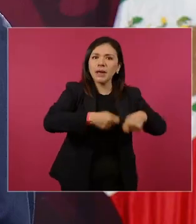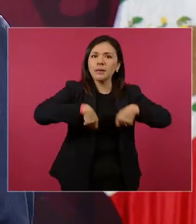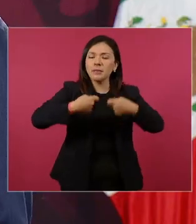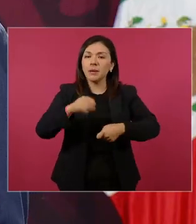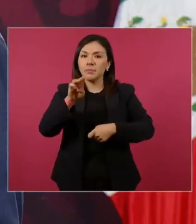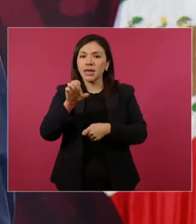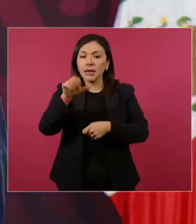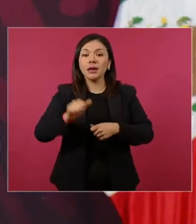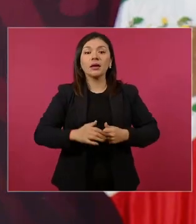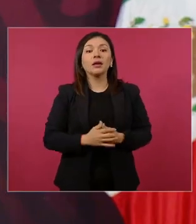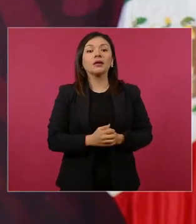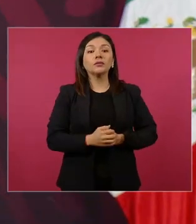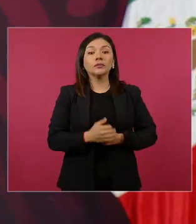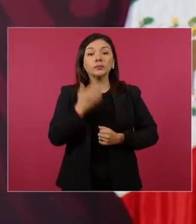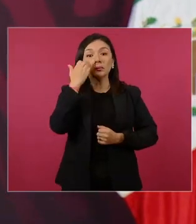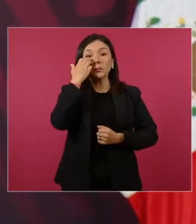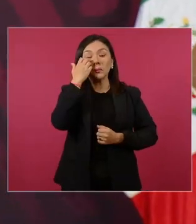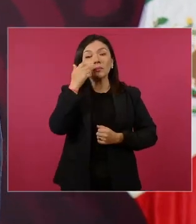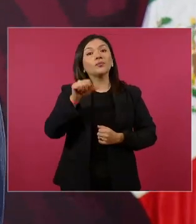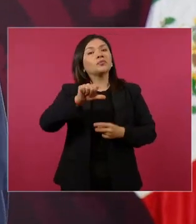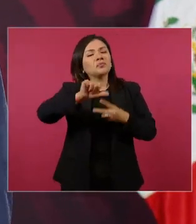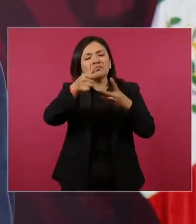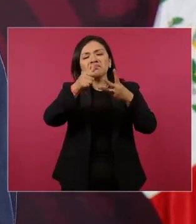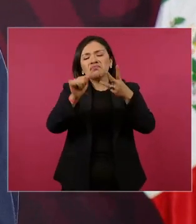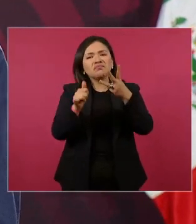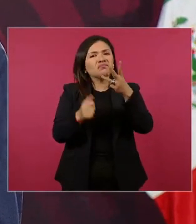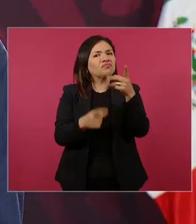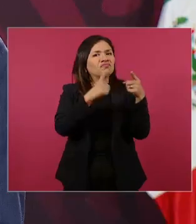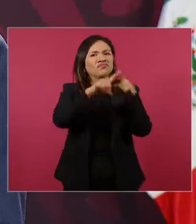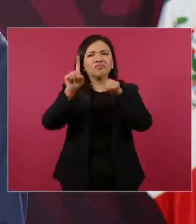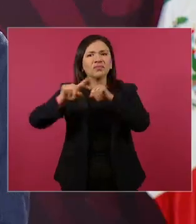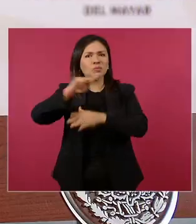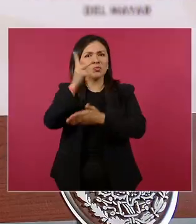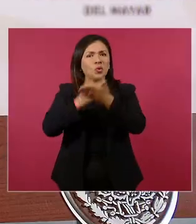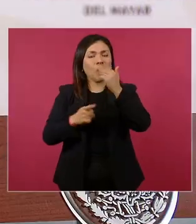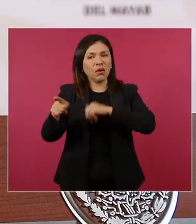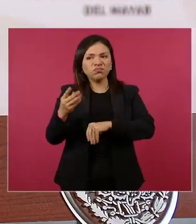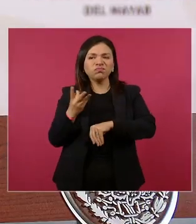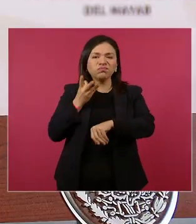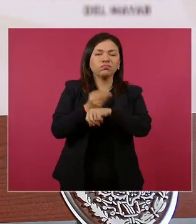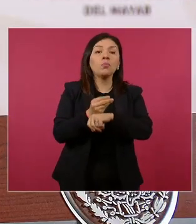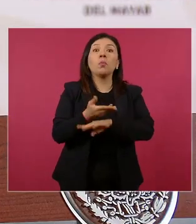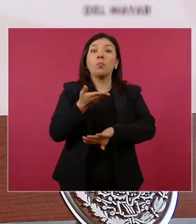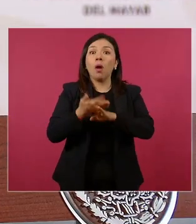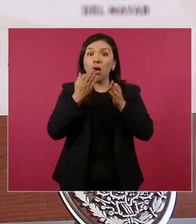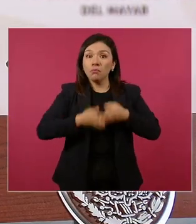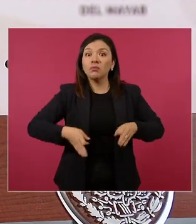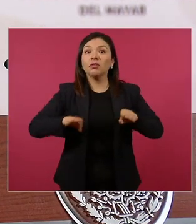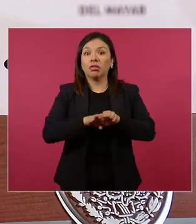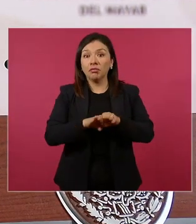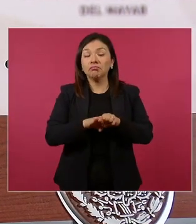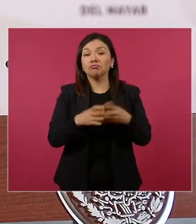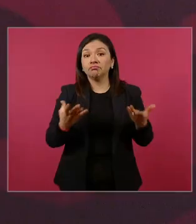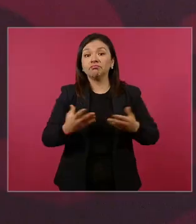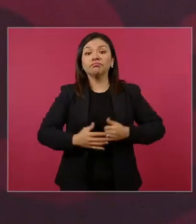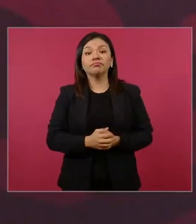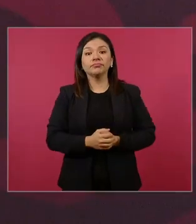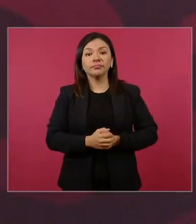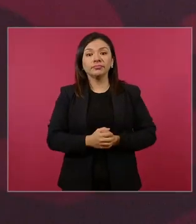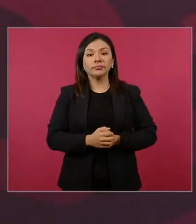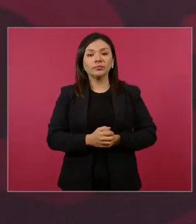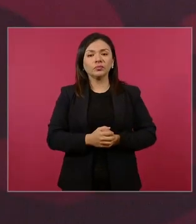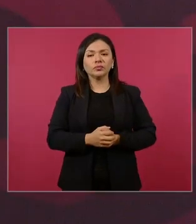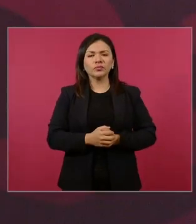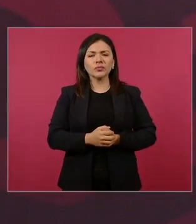y otros programas muy importantes. Nosotros no